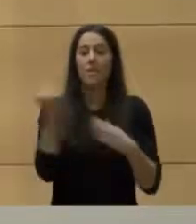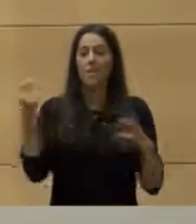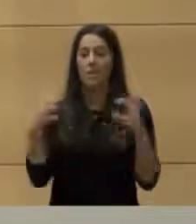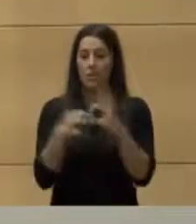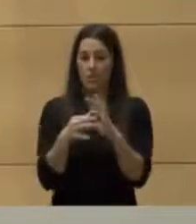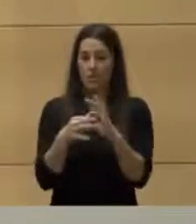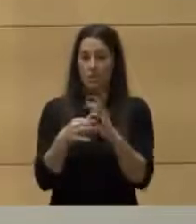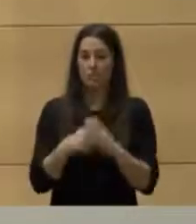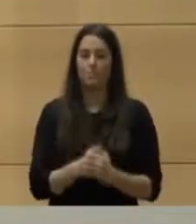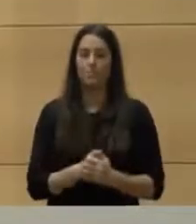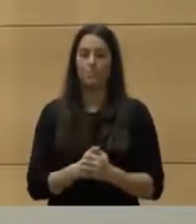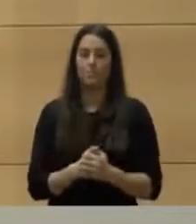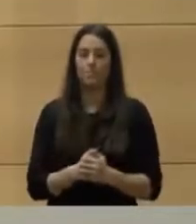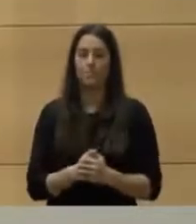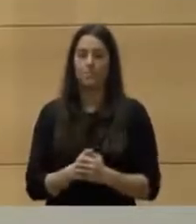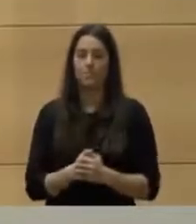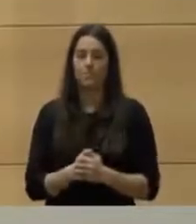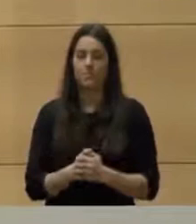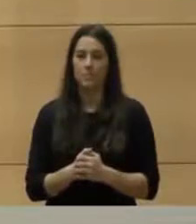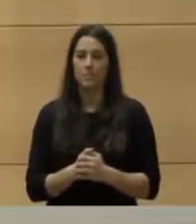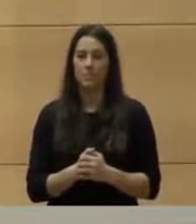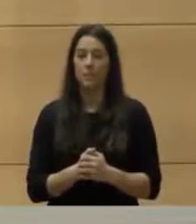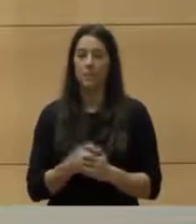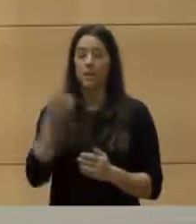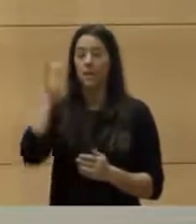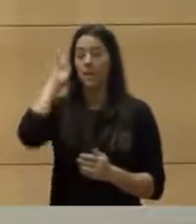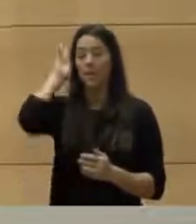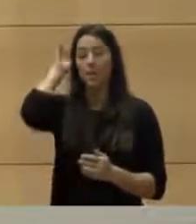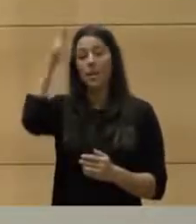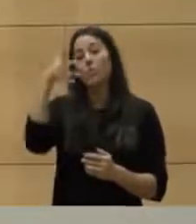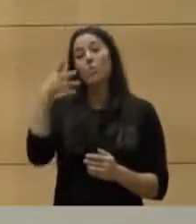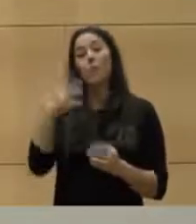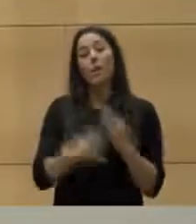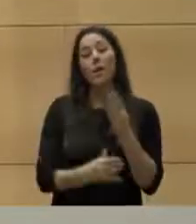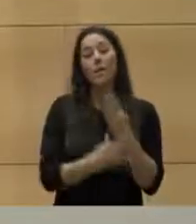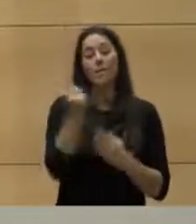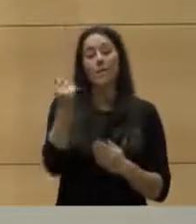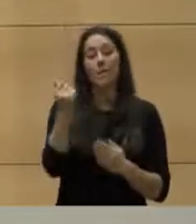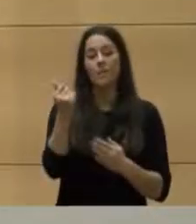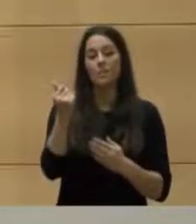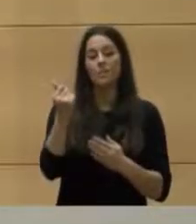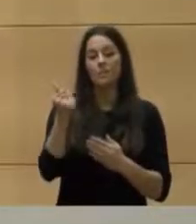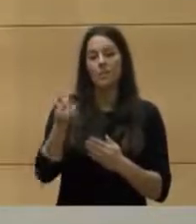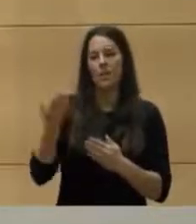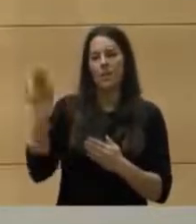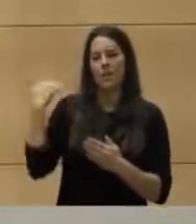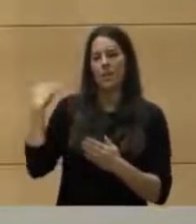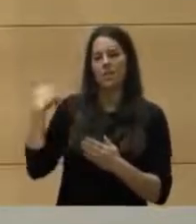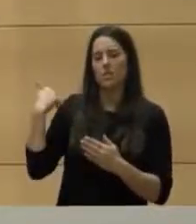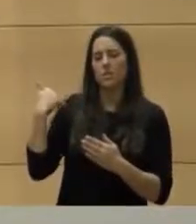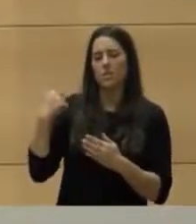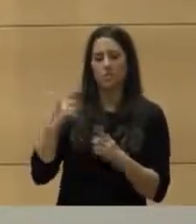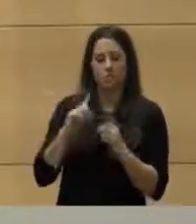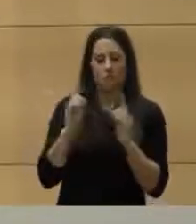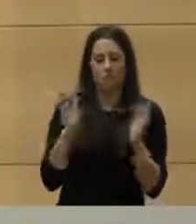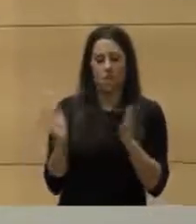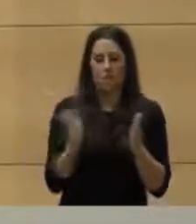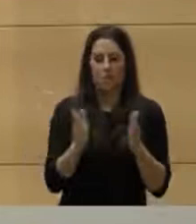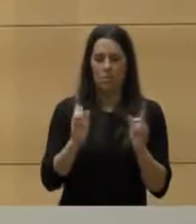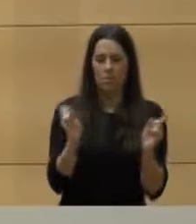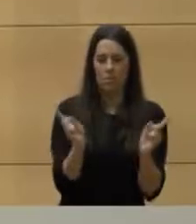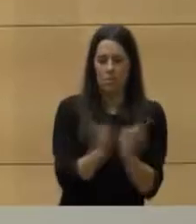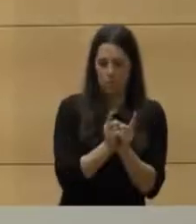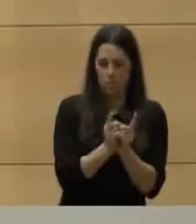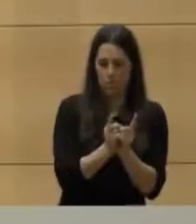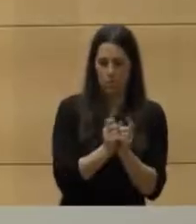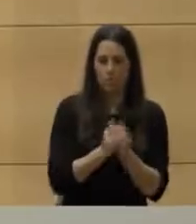sido hace tiempo. La República Federal tuvo una corta vida en